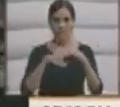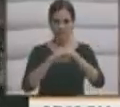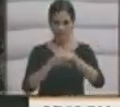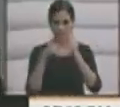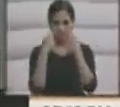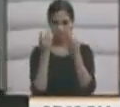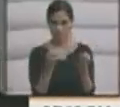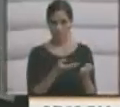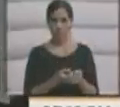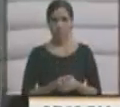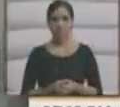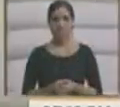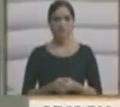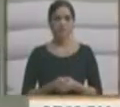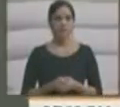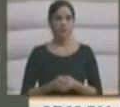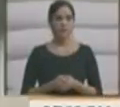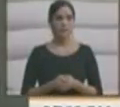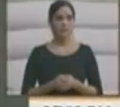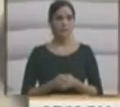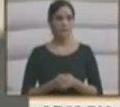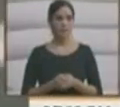mismos.